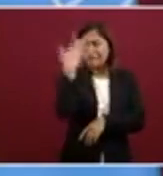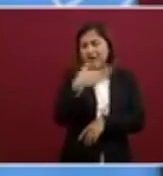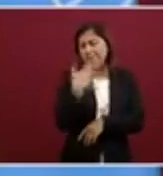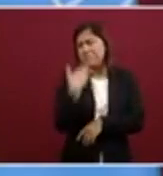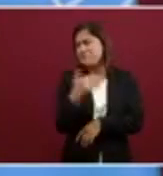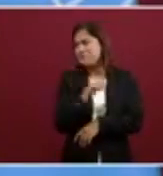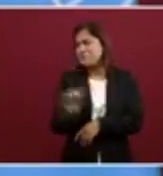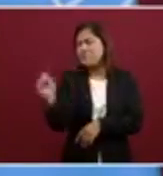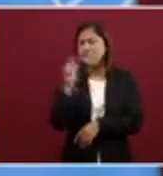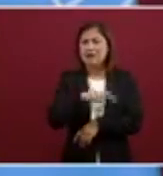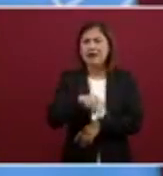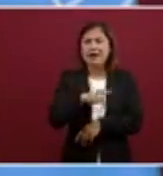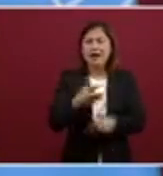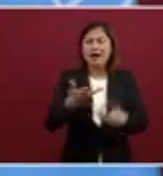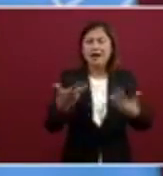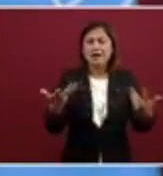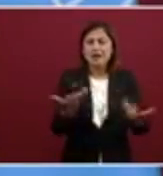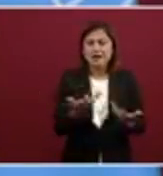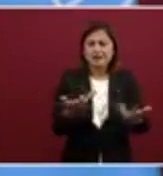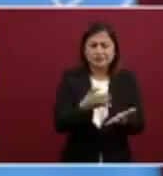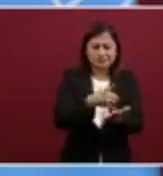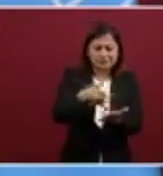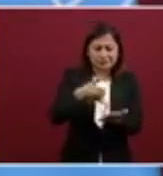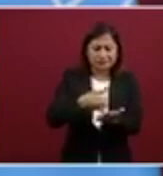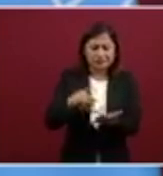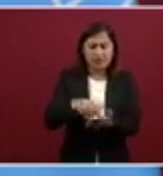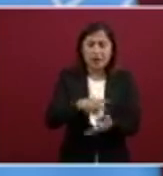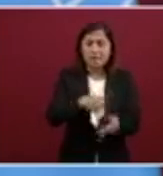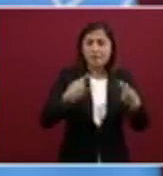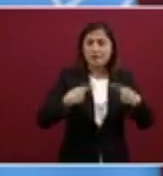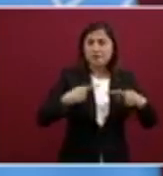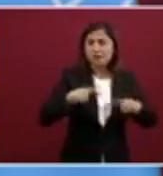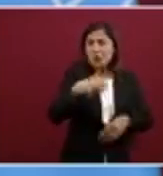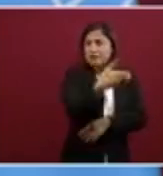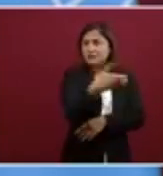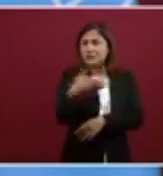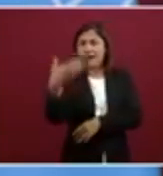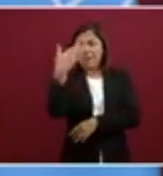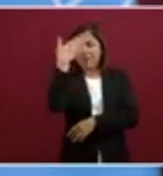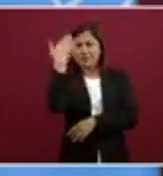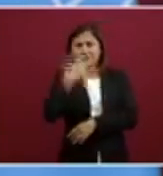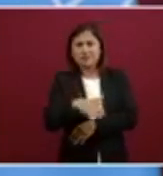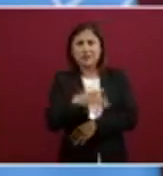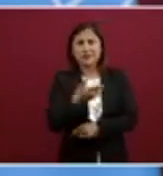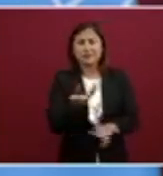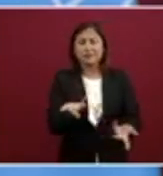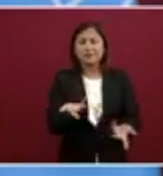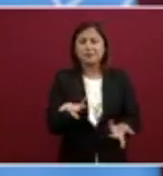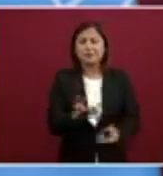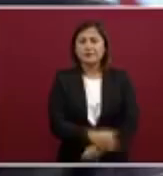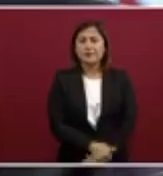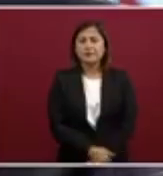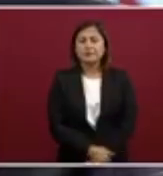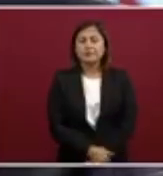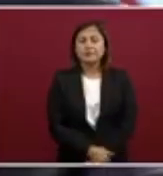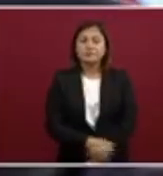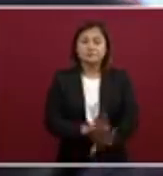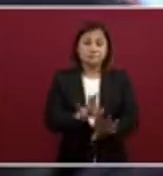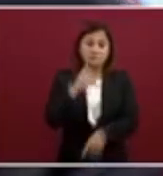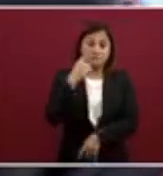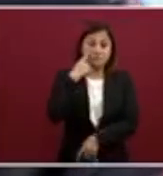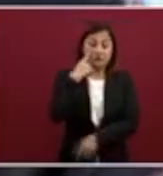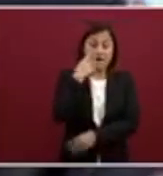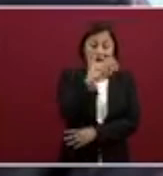de los campesinos. El campo es la principal